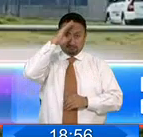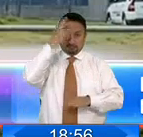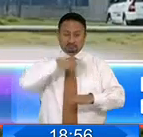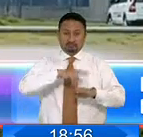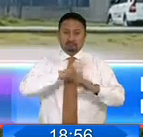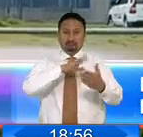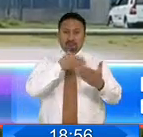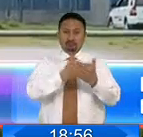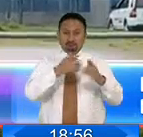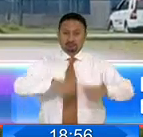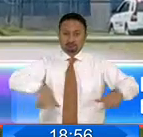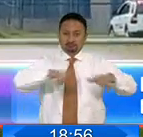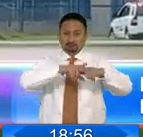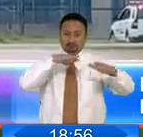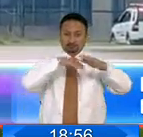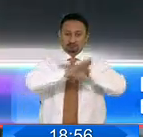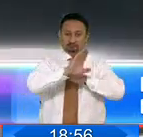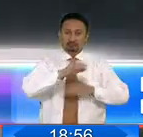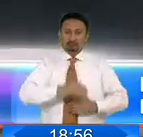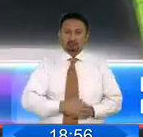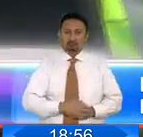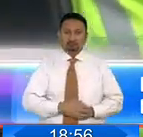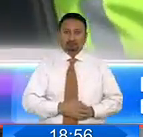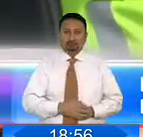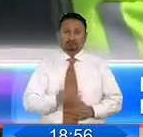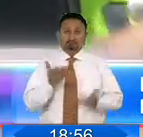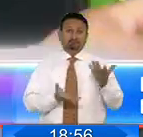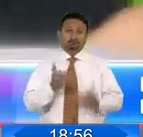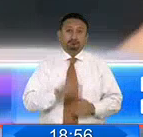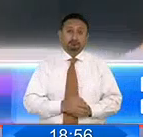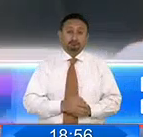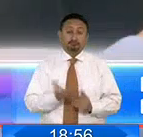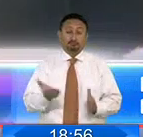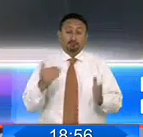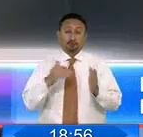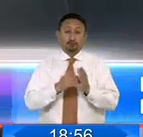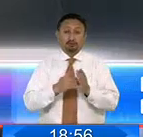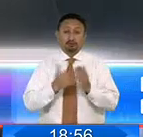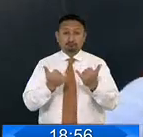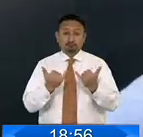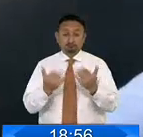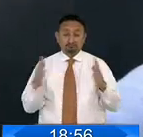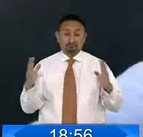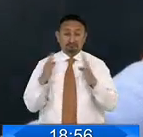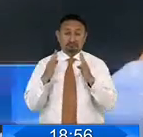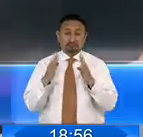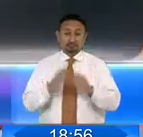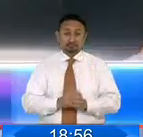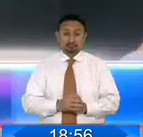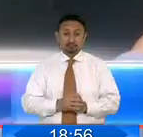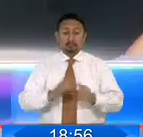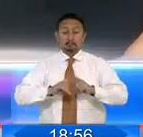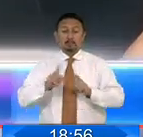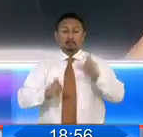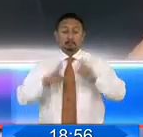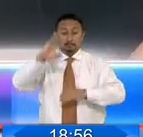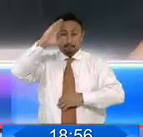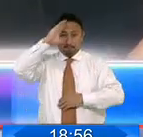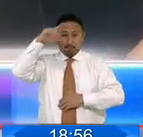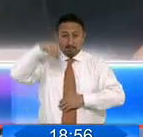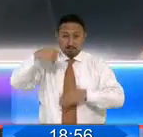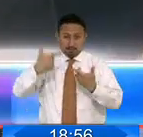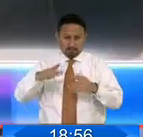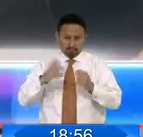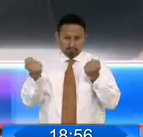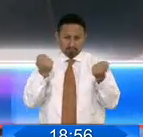llegaron al centro de rehabilitación posiblemente hubo un amotinamiento de mediana pero personal policial contra la